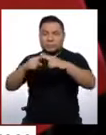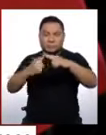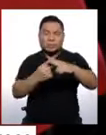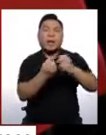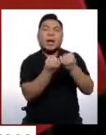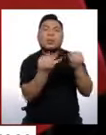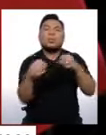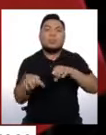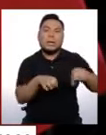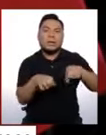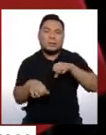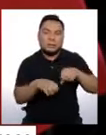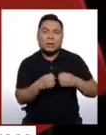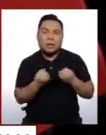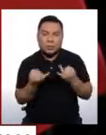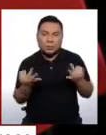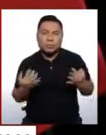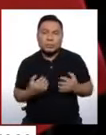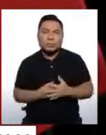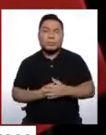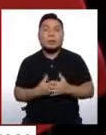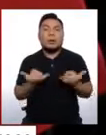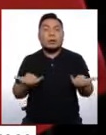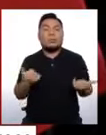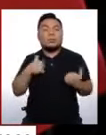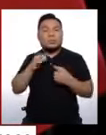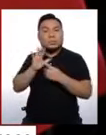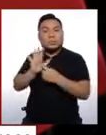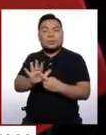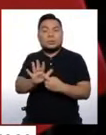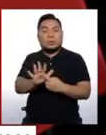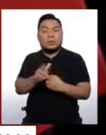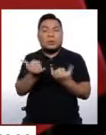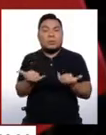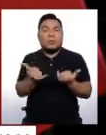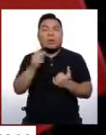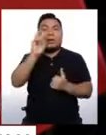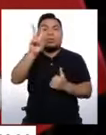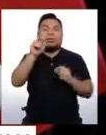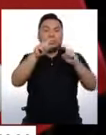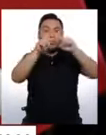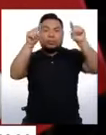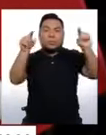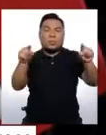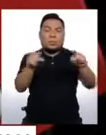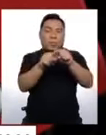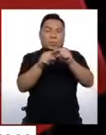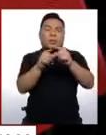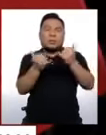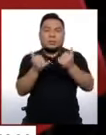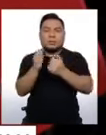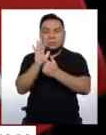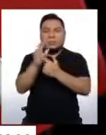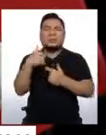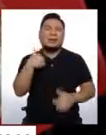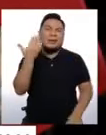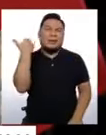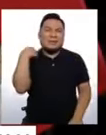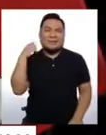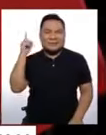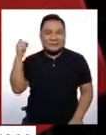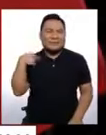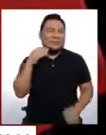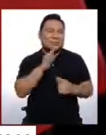yo quiero mostrarle dos cuadros estar de cuadros referidos y ya los mostré unos